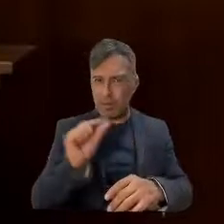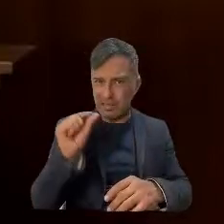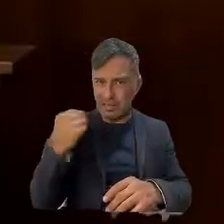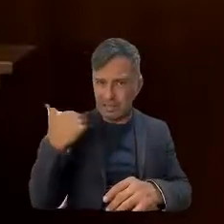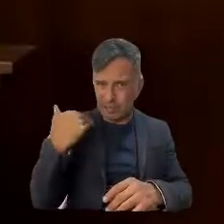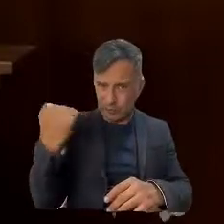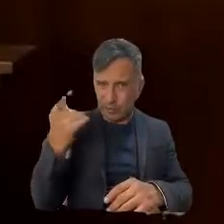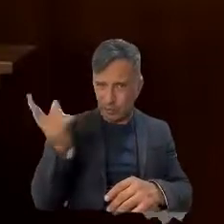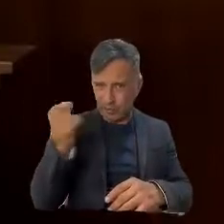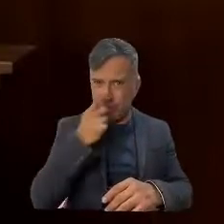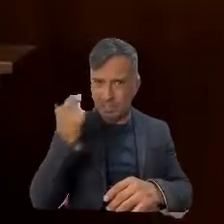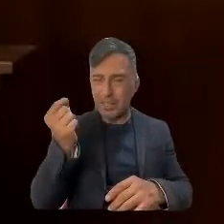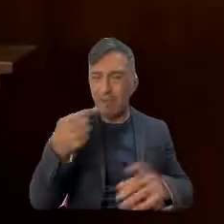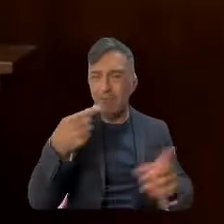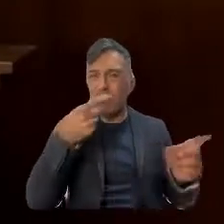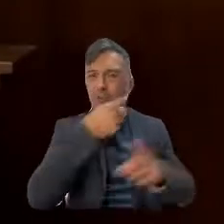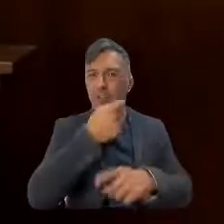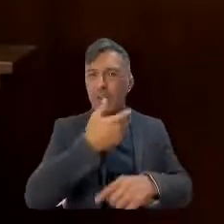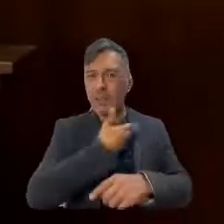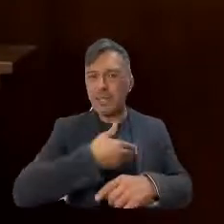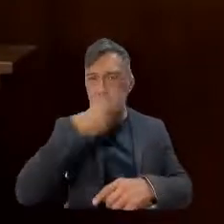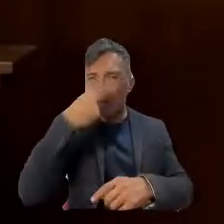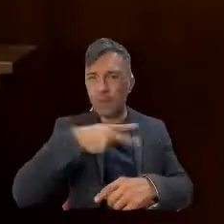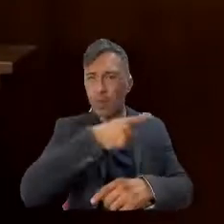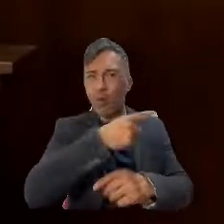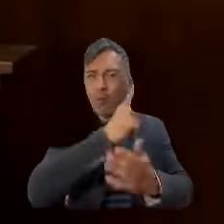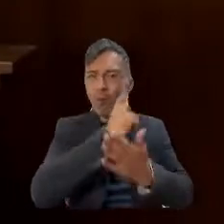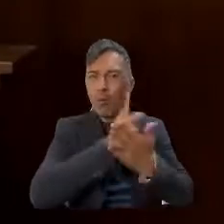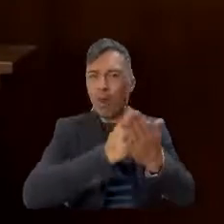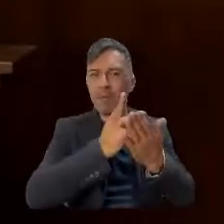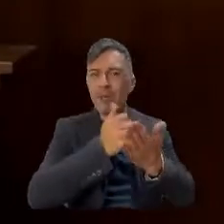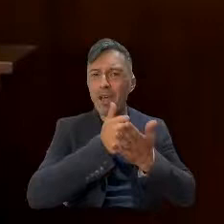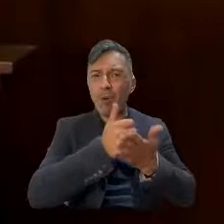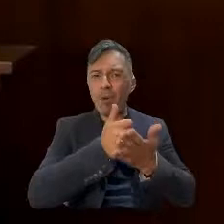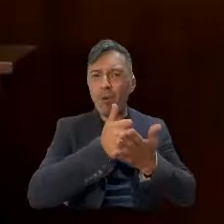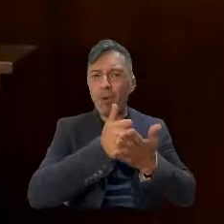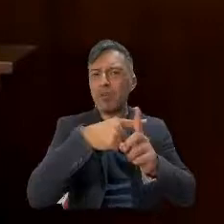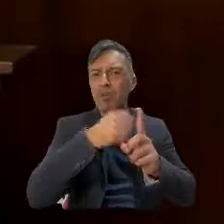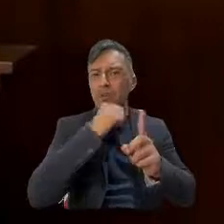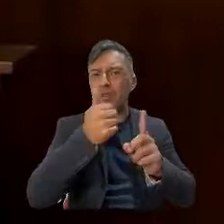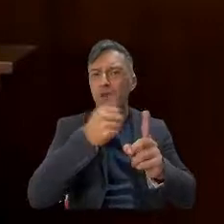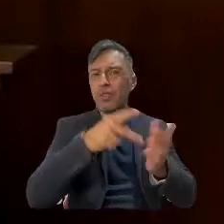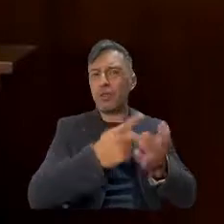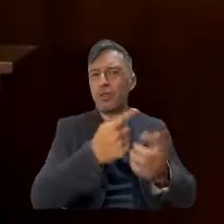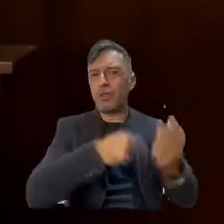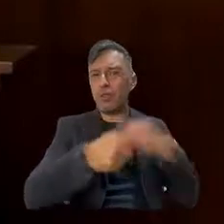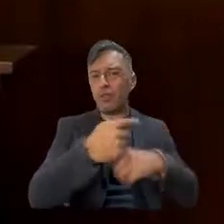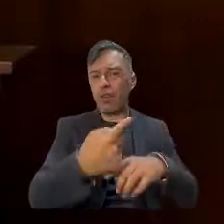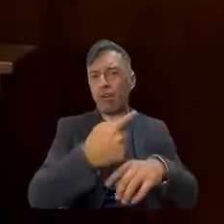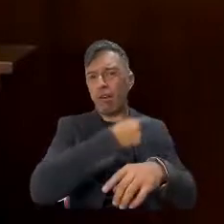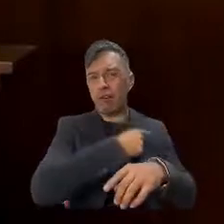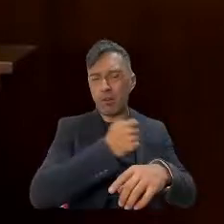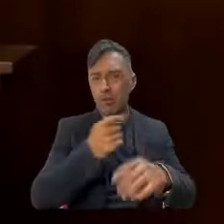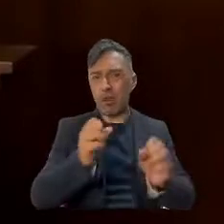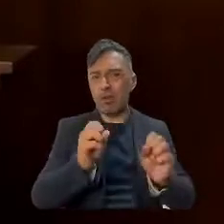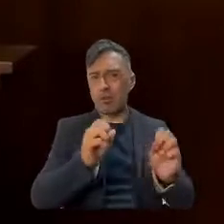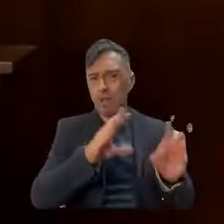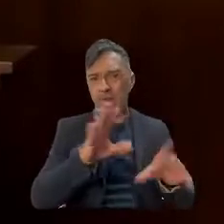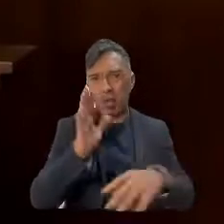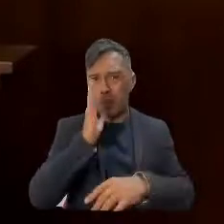era retrógrada y un sinfín de mentiras que dijo, y no lo vamos a permitir. Empezamos,